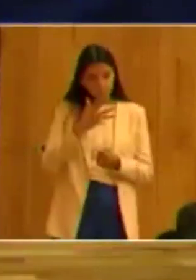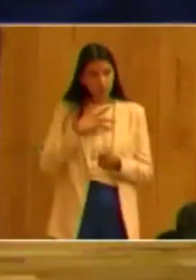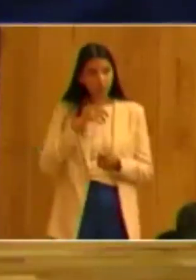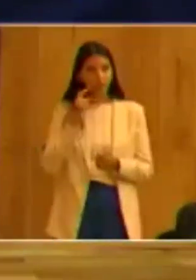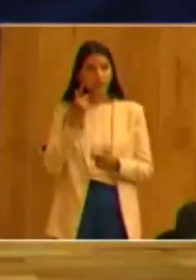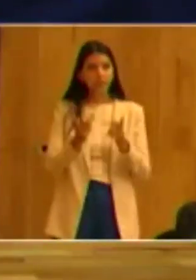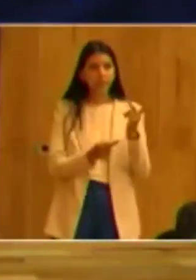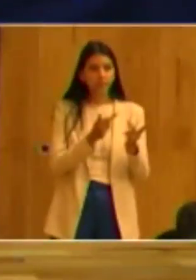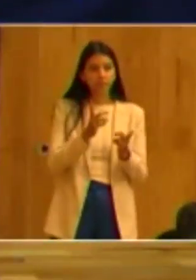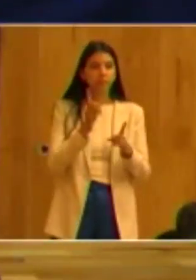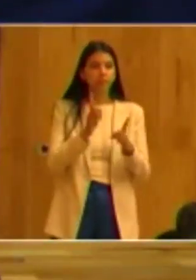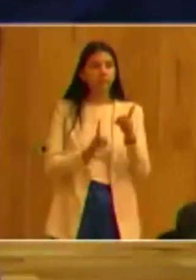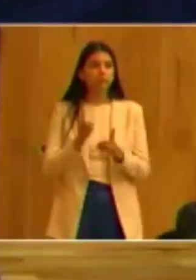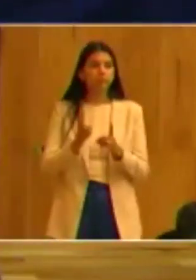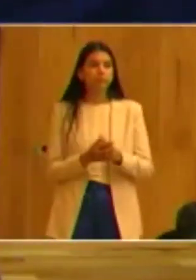una pregunta.